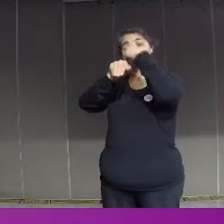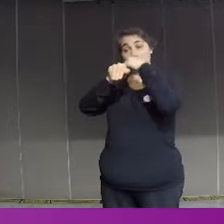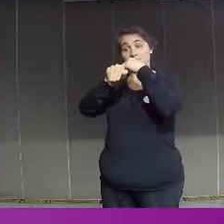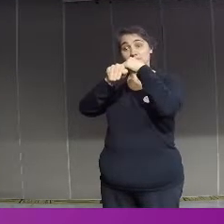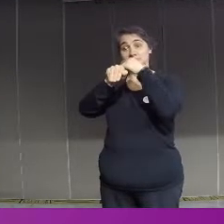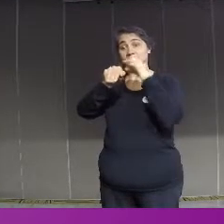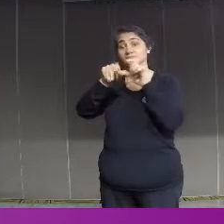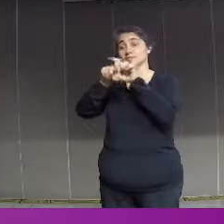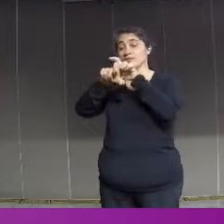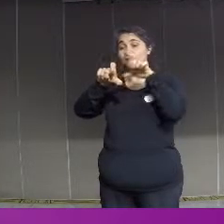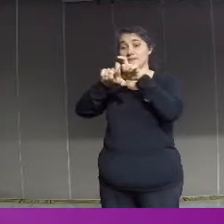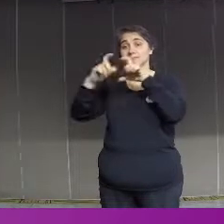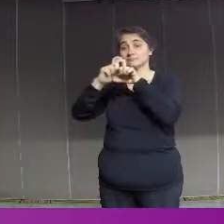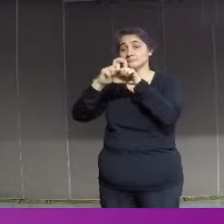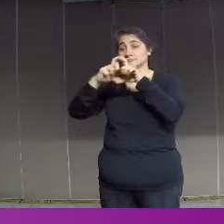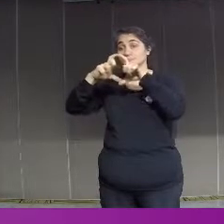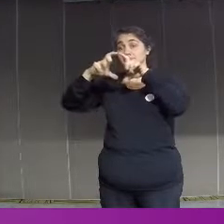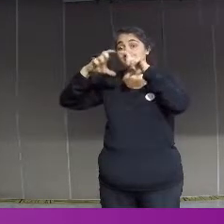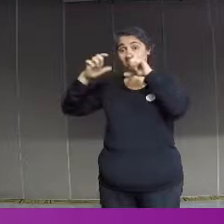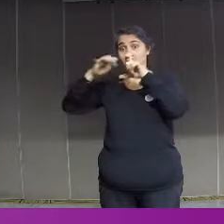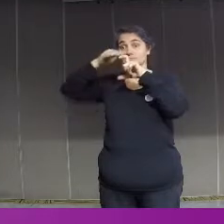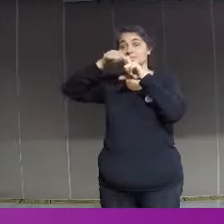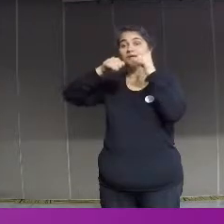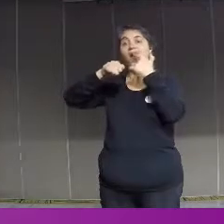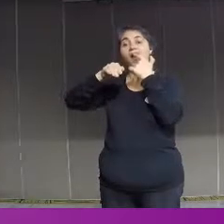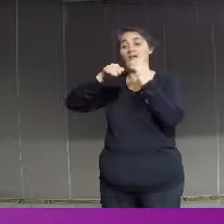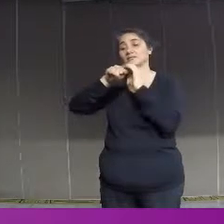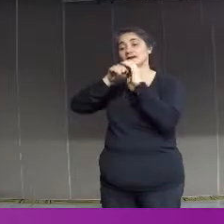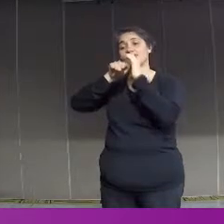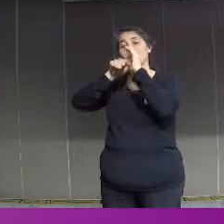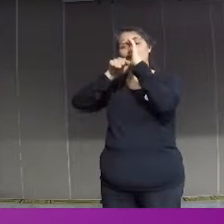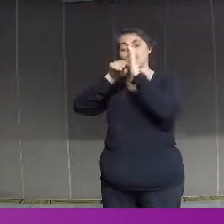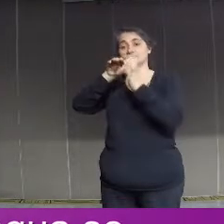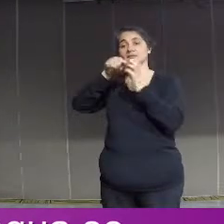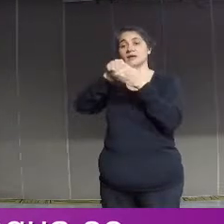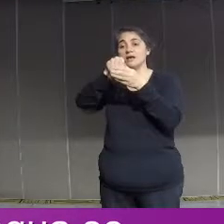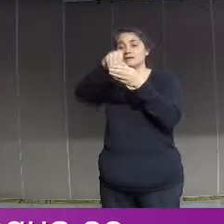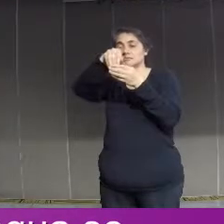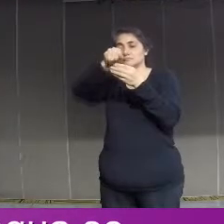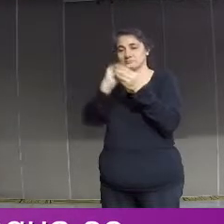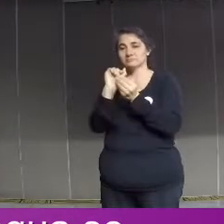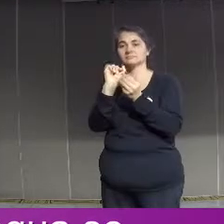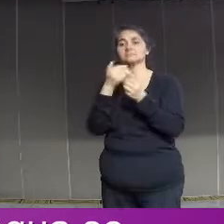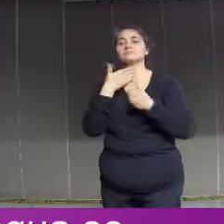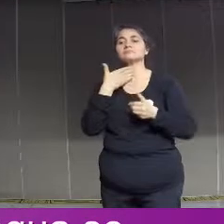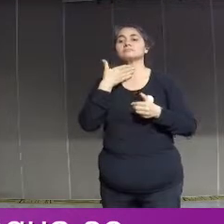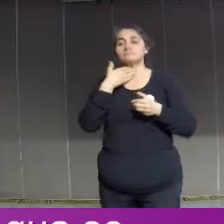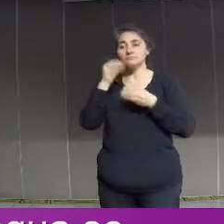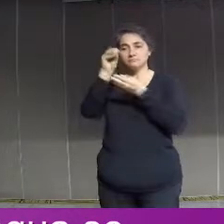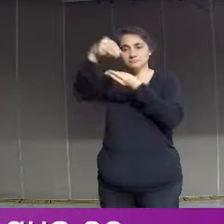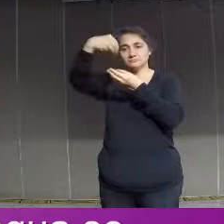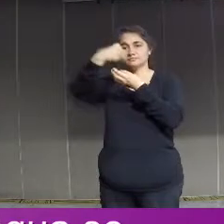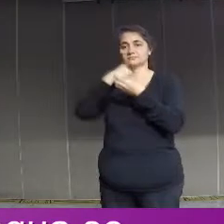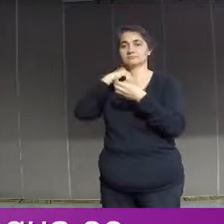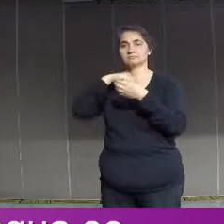velo empieza a ascender y en ese momento se va a generar el disparo deglutorio y pasamos a la siguiente fase.